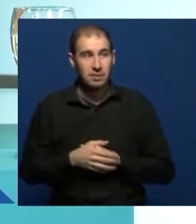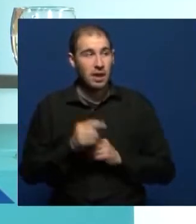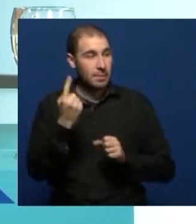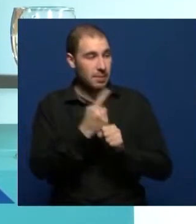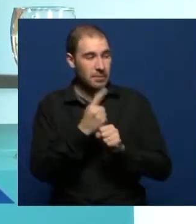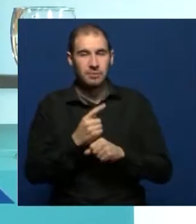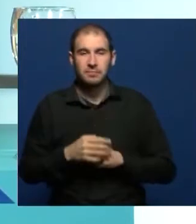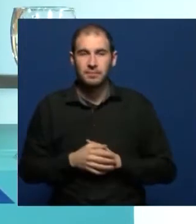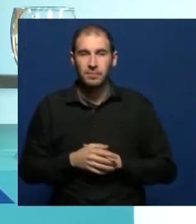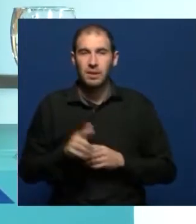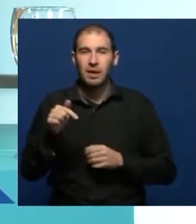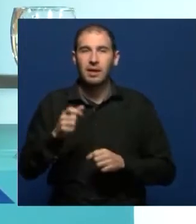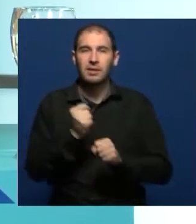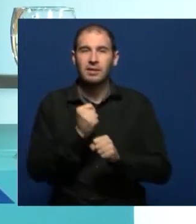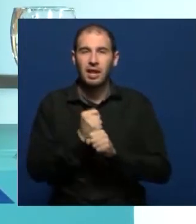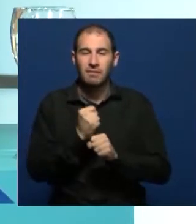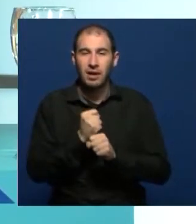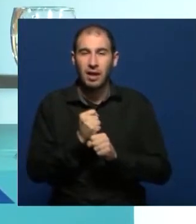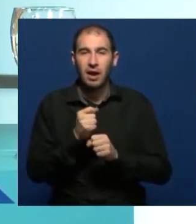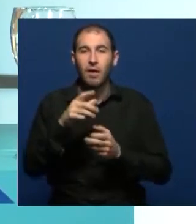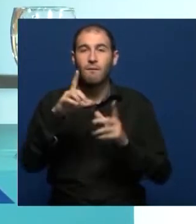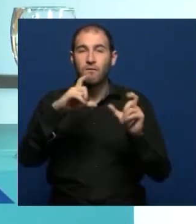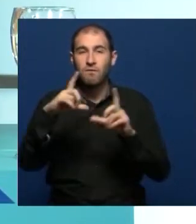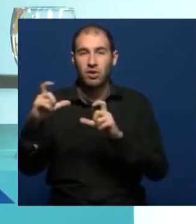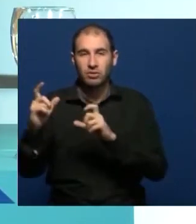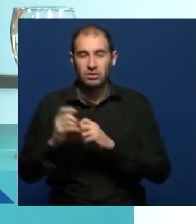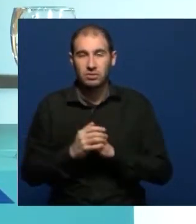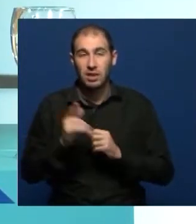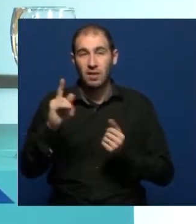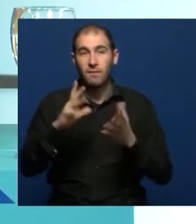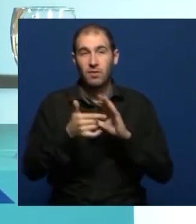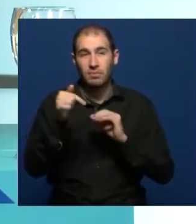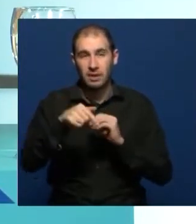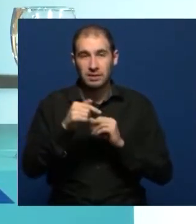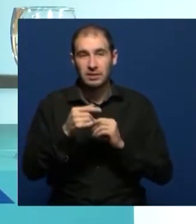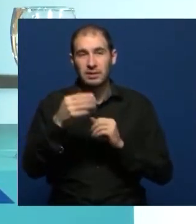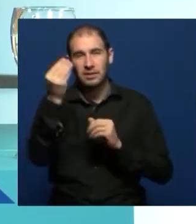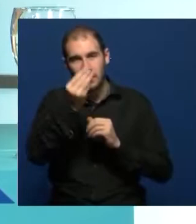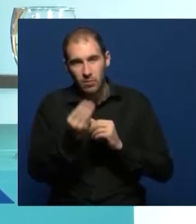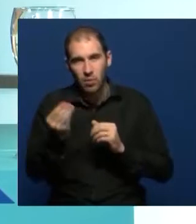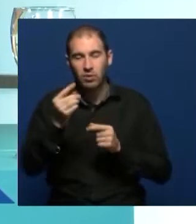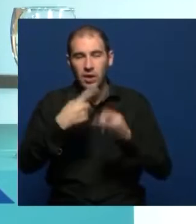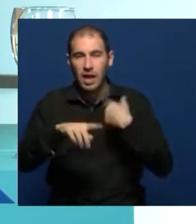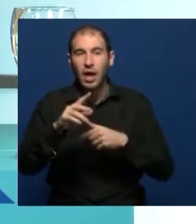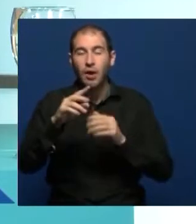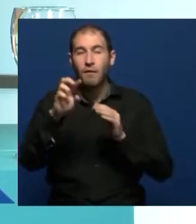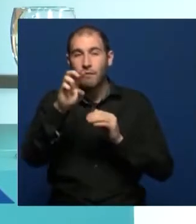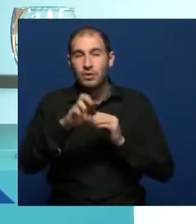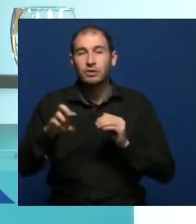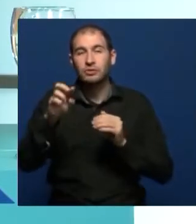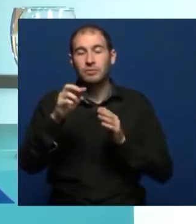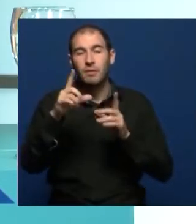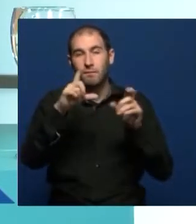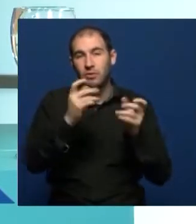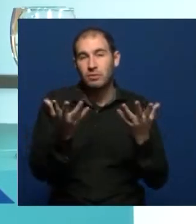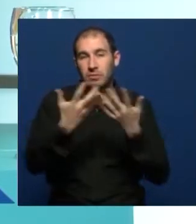primero. Que trabaja a partir de la fotografía, haciendo este tipo de retoques donde la fotografía se mezcla un poco con